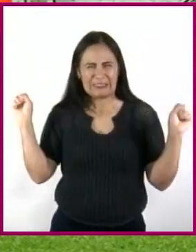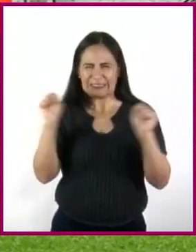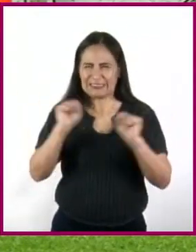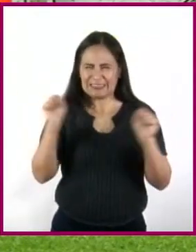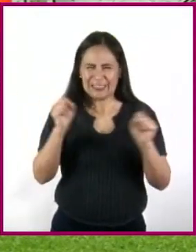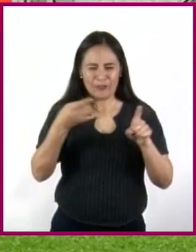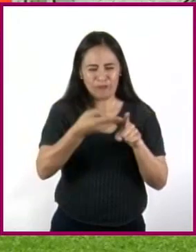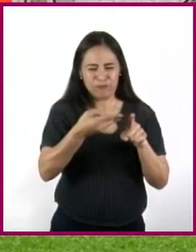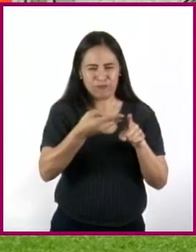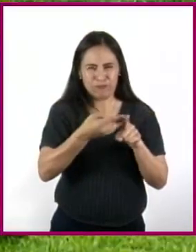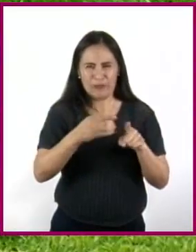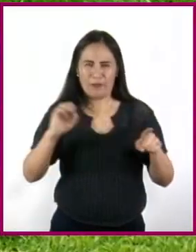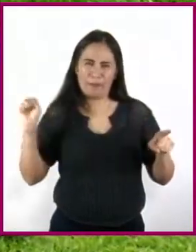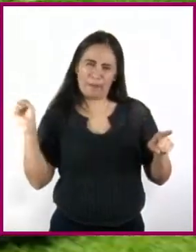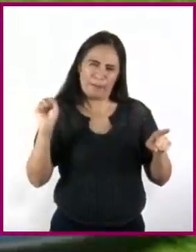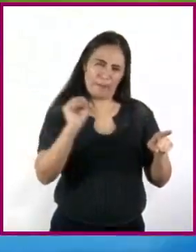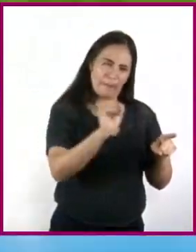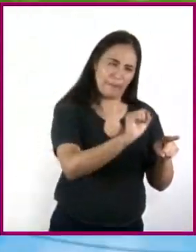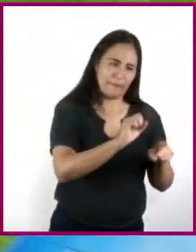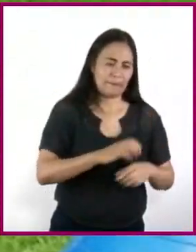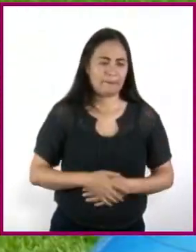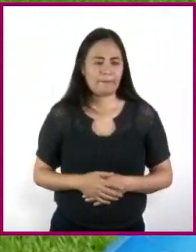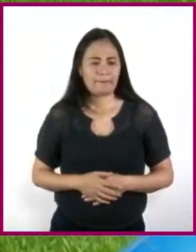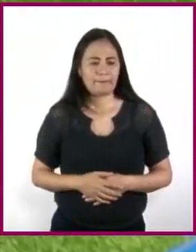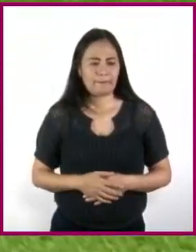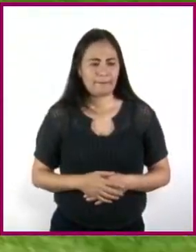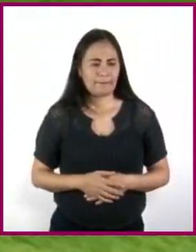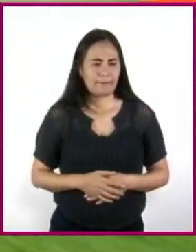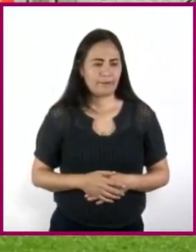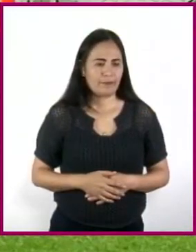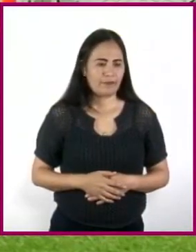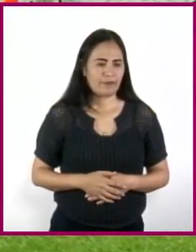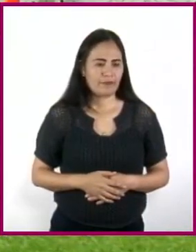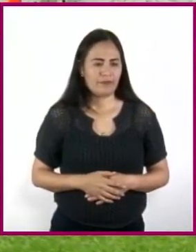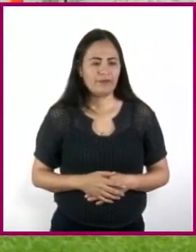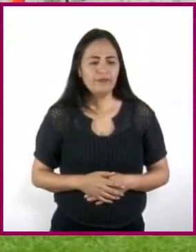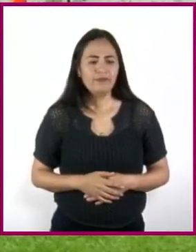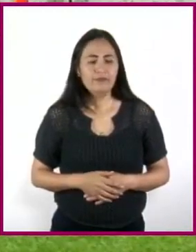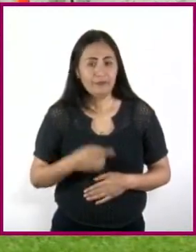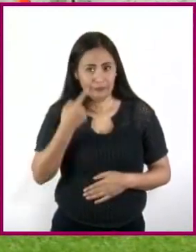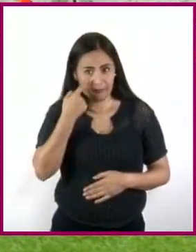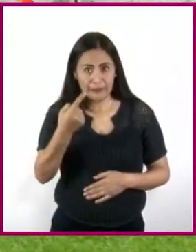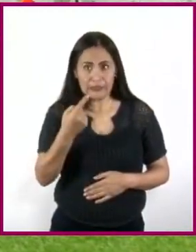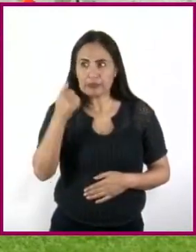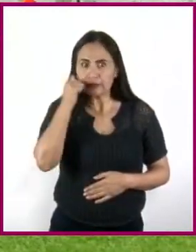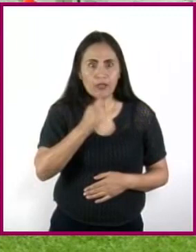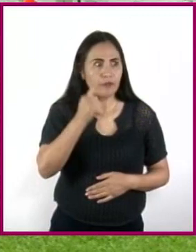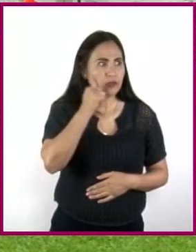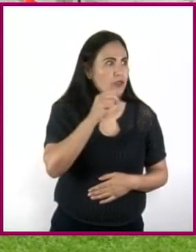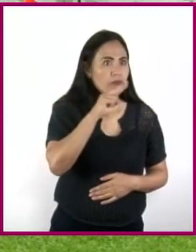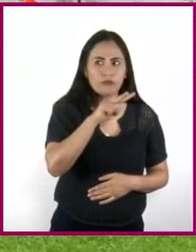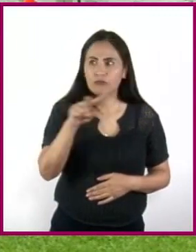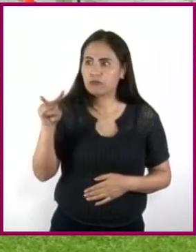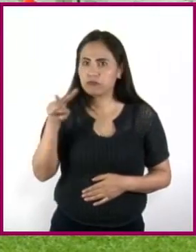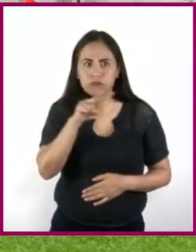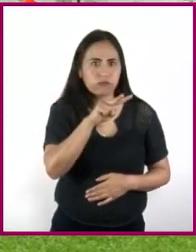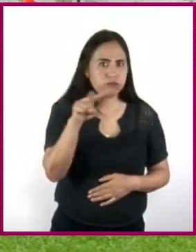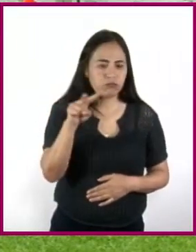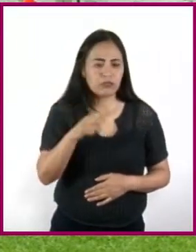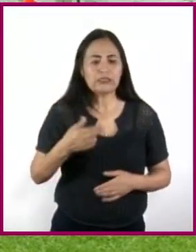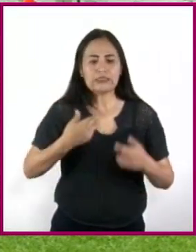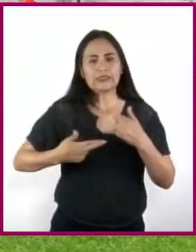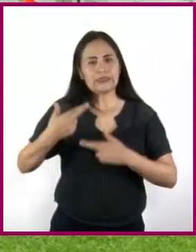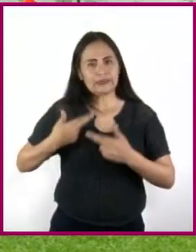De nuevo, repite, baja, anticipo y corro. Hay que estar al pendiente de lo que sucede en el juego.